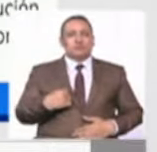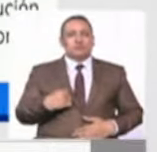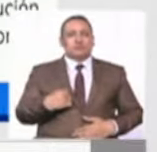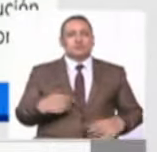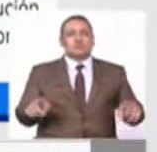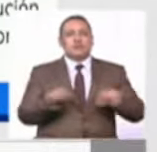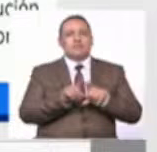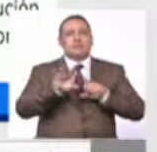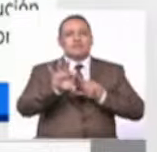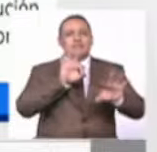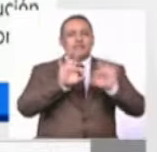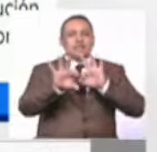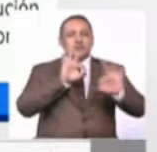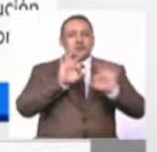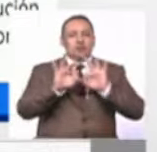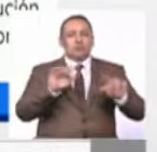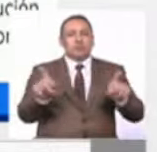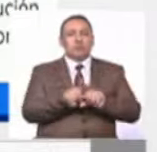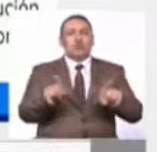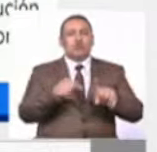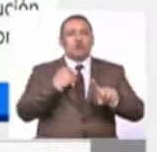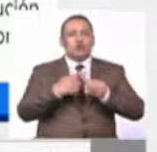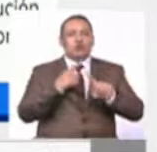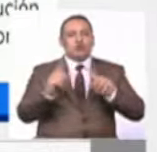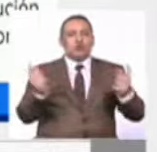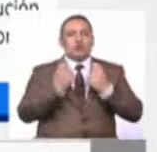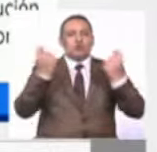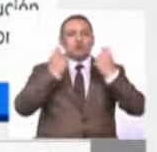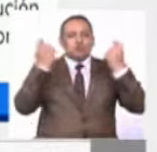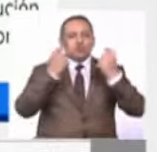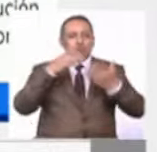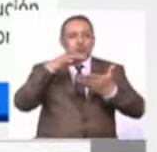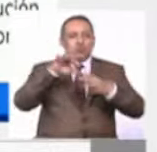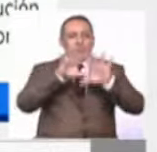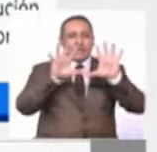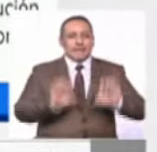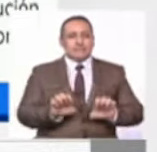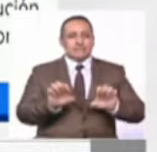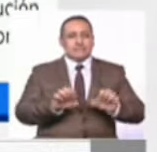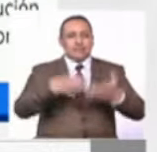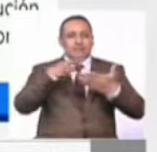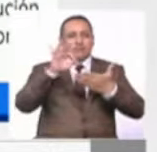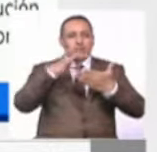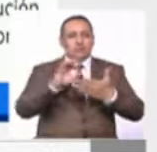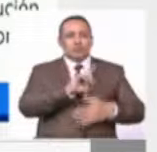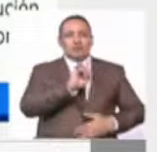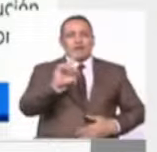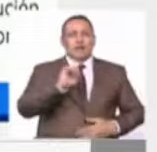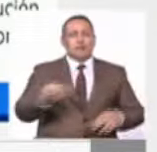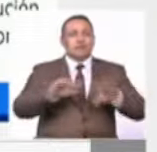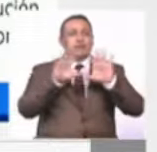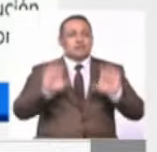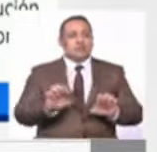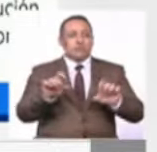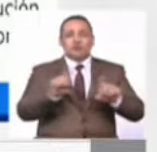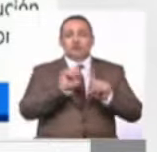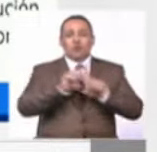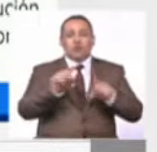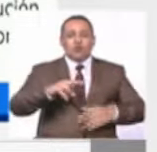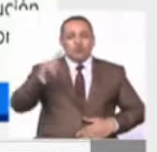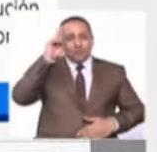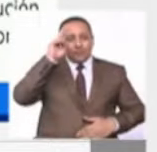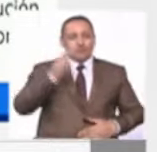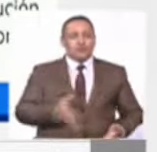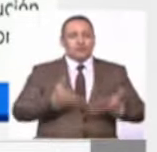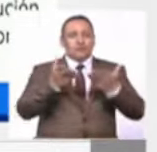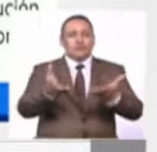seleccionados por concurso público seleccionados por concurso público no es un cargo de confianza hay un